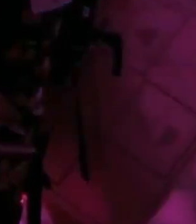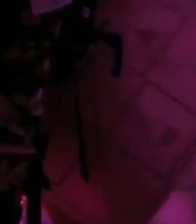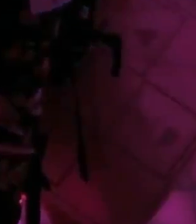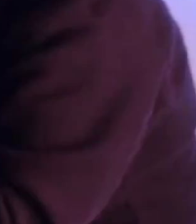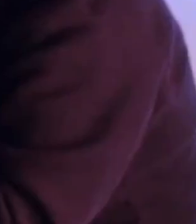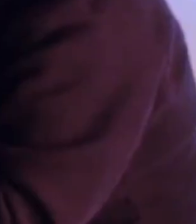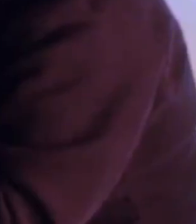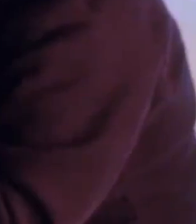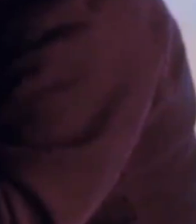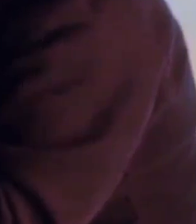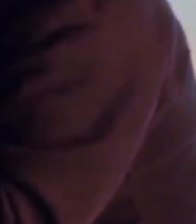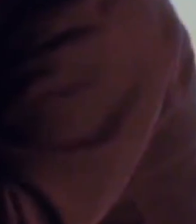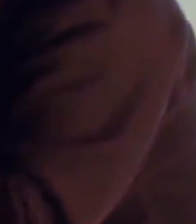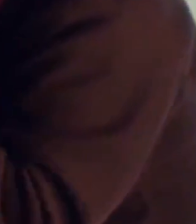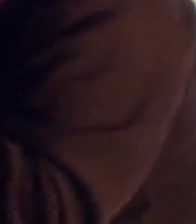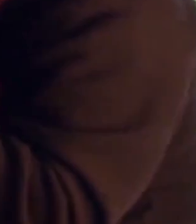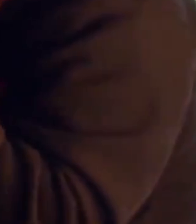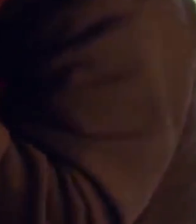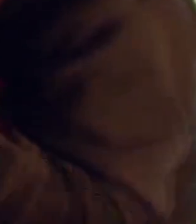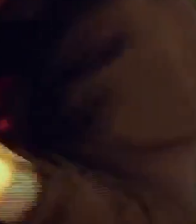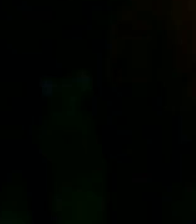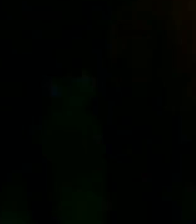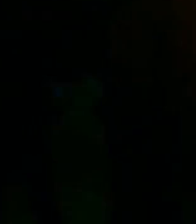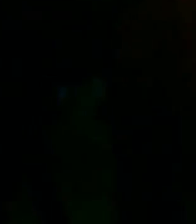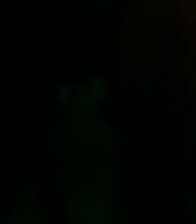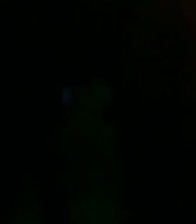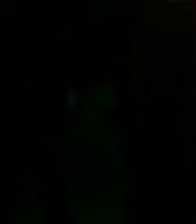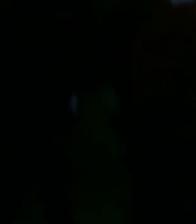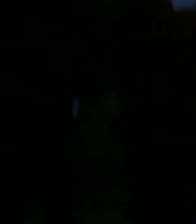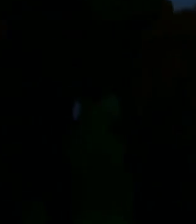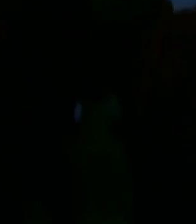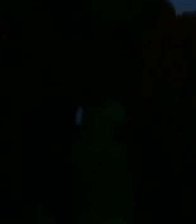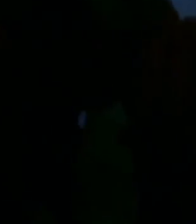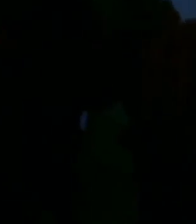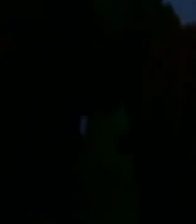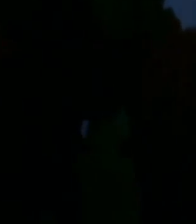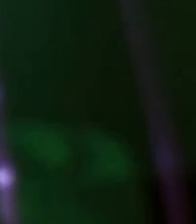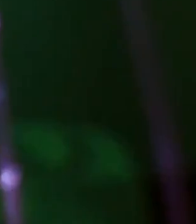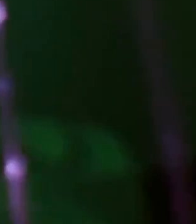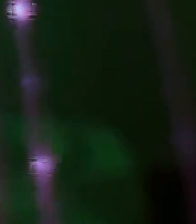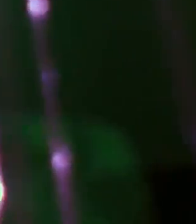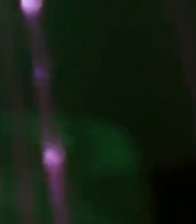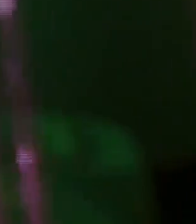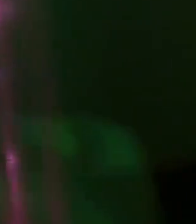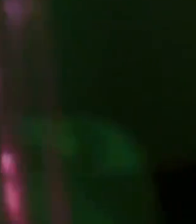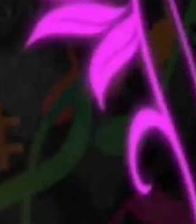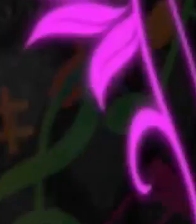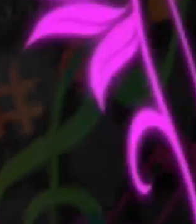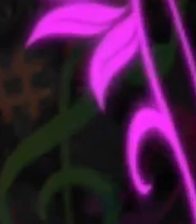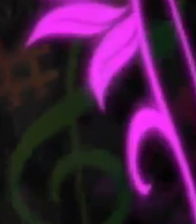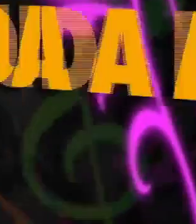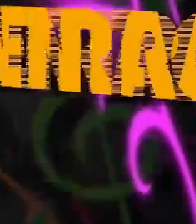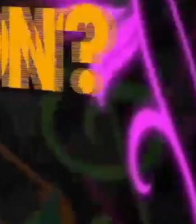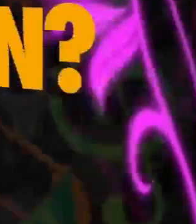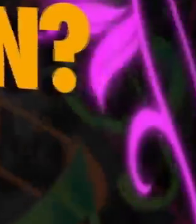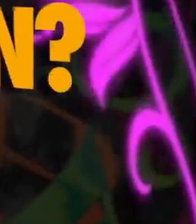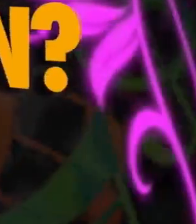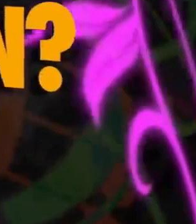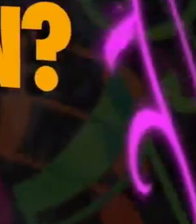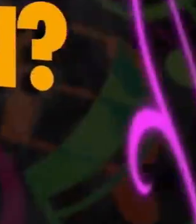cerebral, ya que la composición en sí misma es un síntoma del autor de perseverancia para la concentración. Pregunta